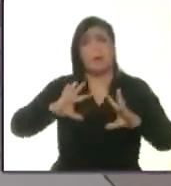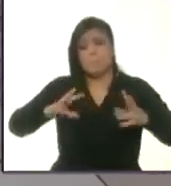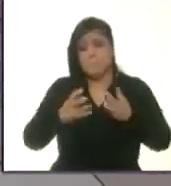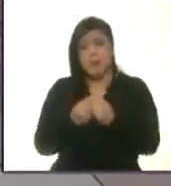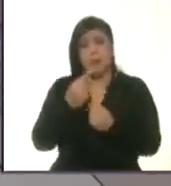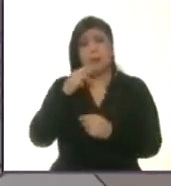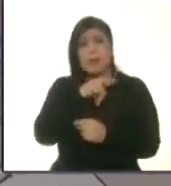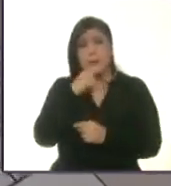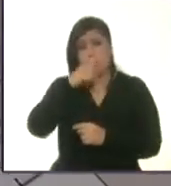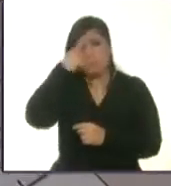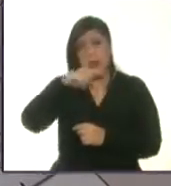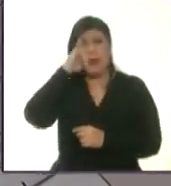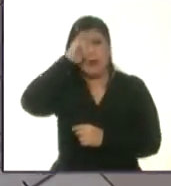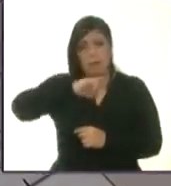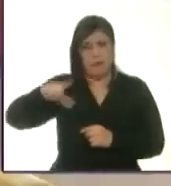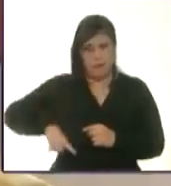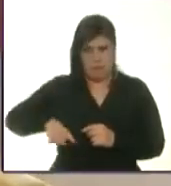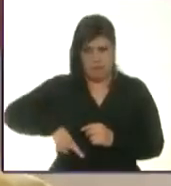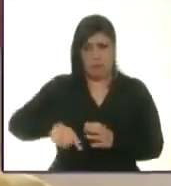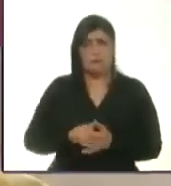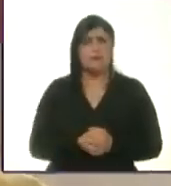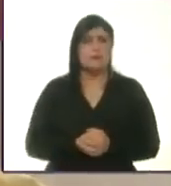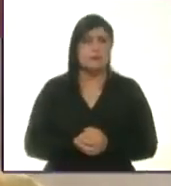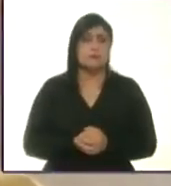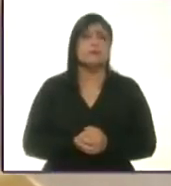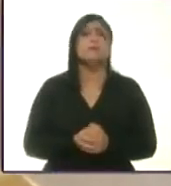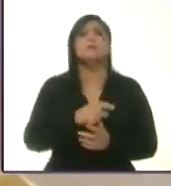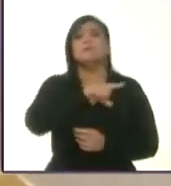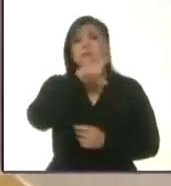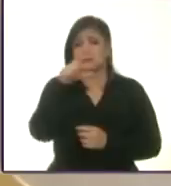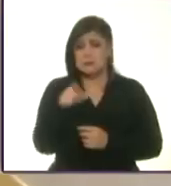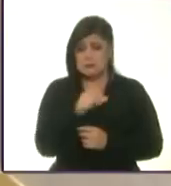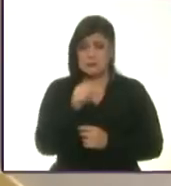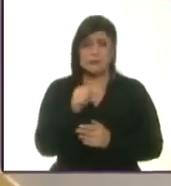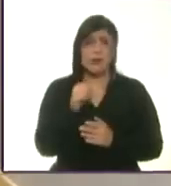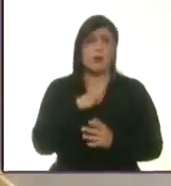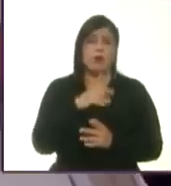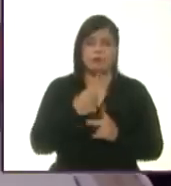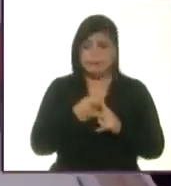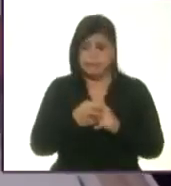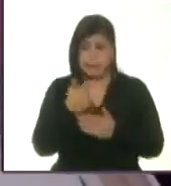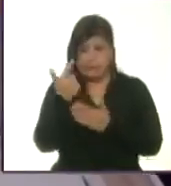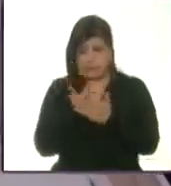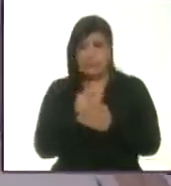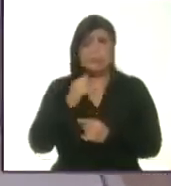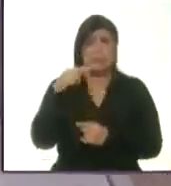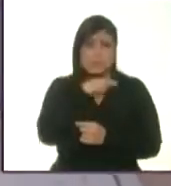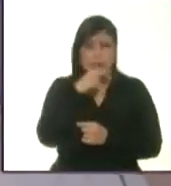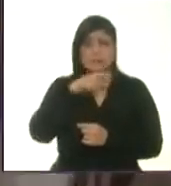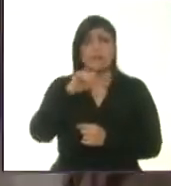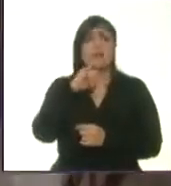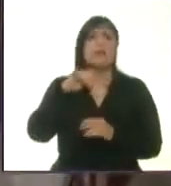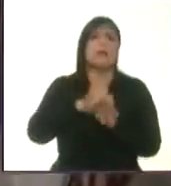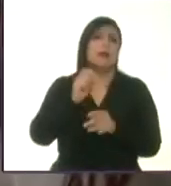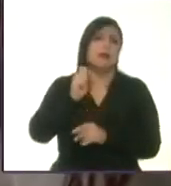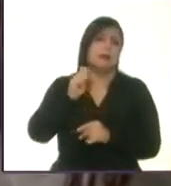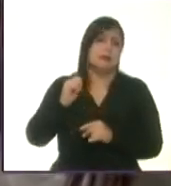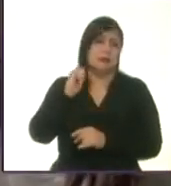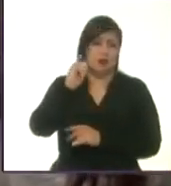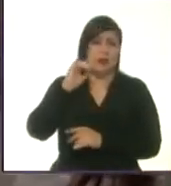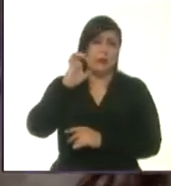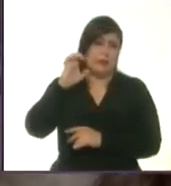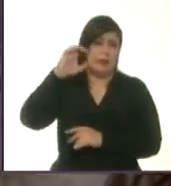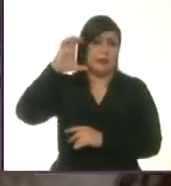para la jefatura de gobierno posteriormente con un conteo rápido del instituto electoral de la ciudad de mexico se